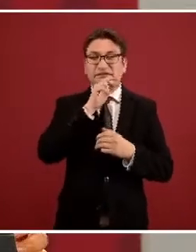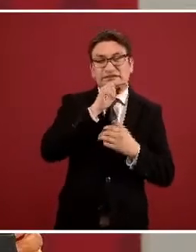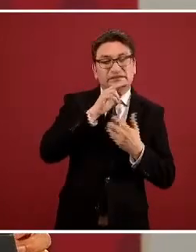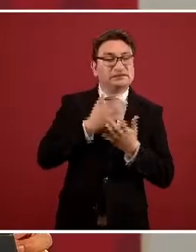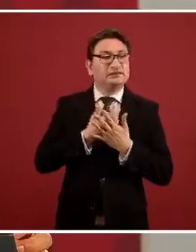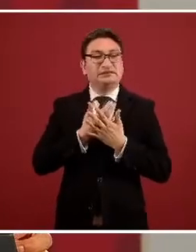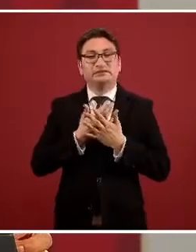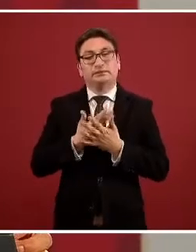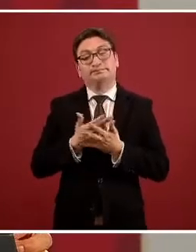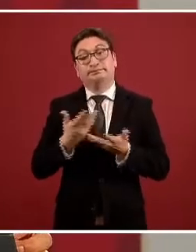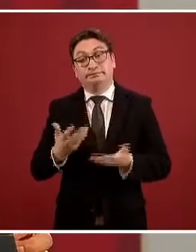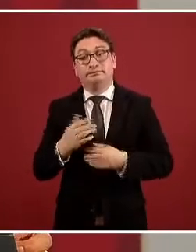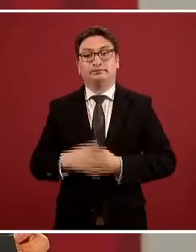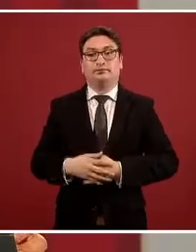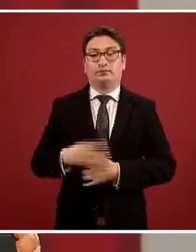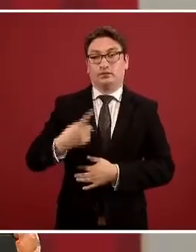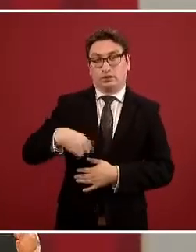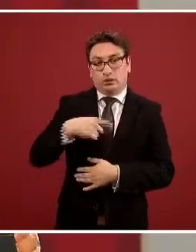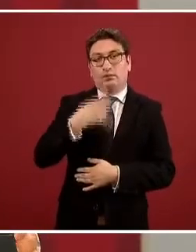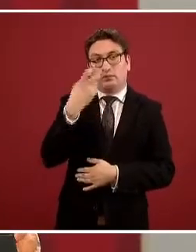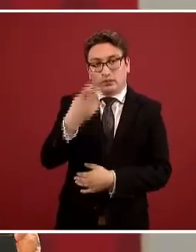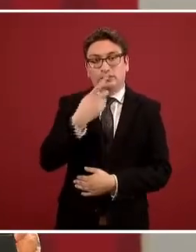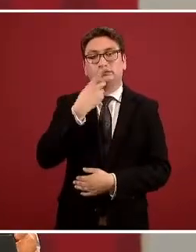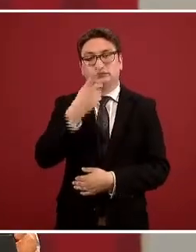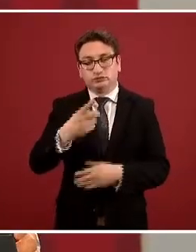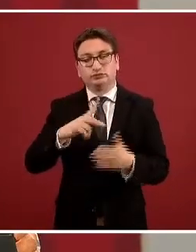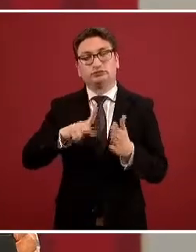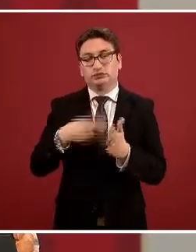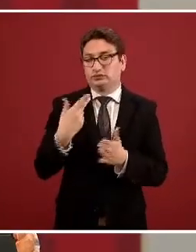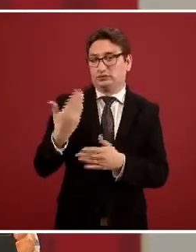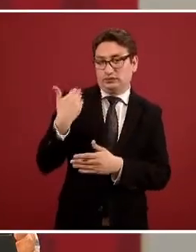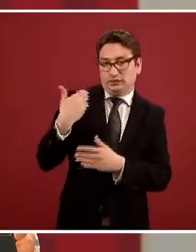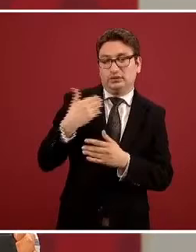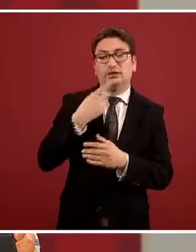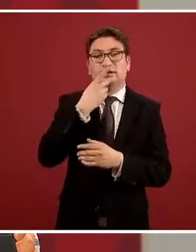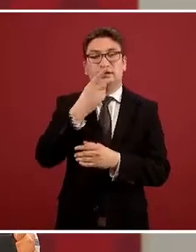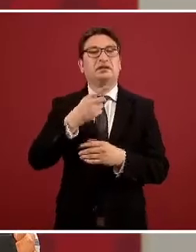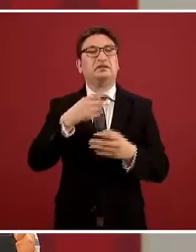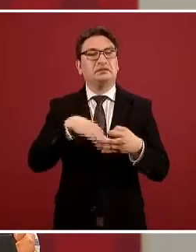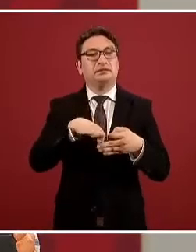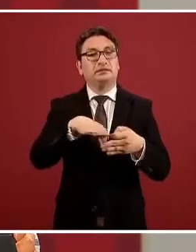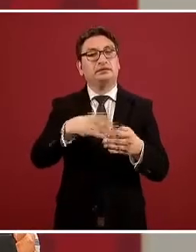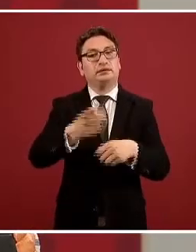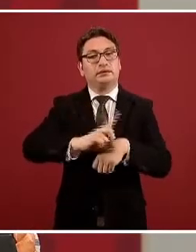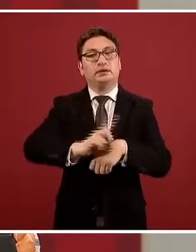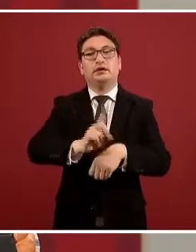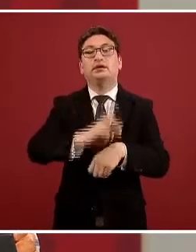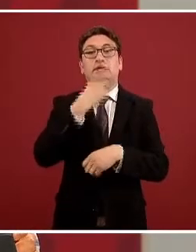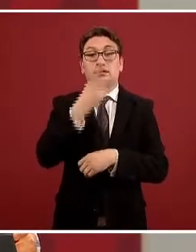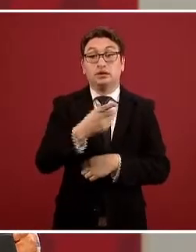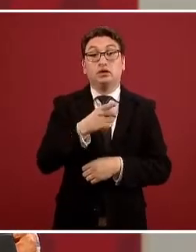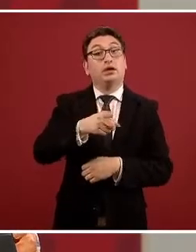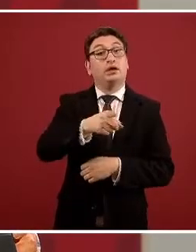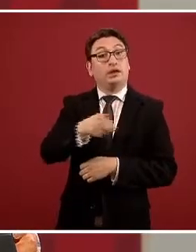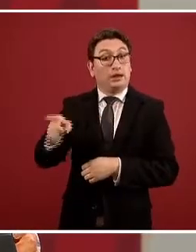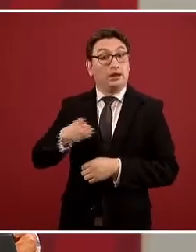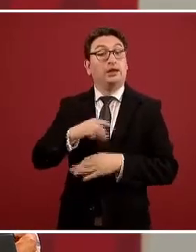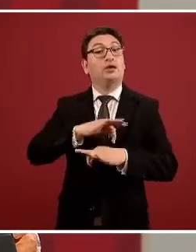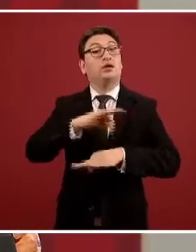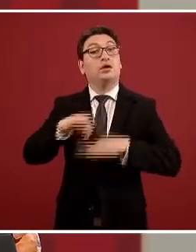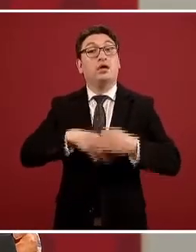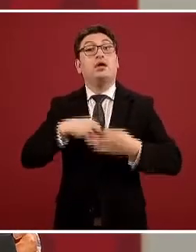espera. Esto nos lleva a insistir en lo que acabamos de decir hoy, hemos dicho todos los días, las personas